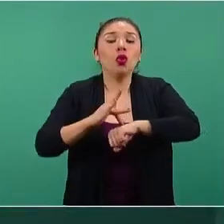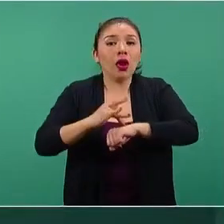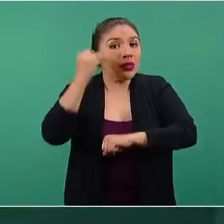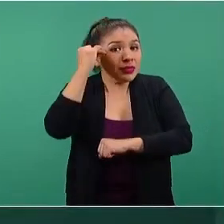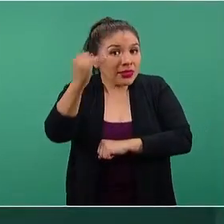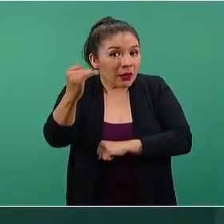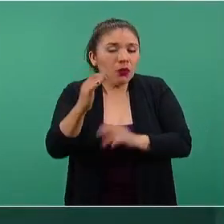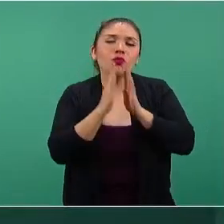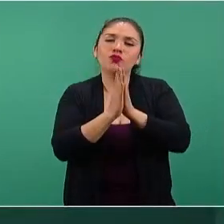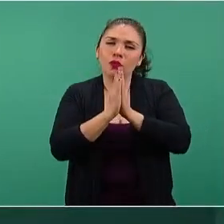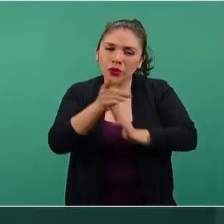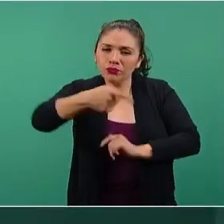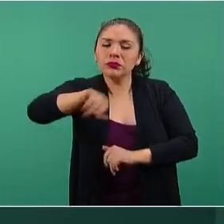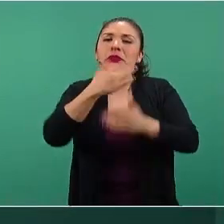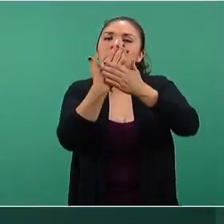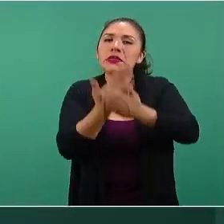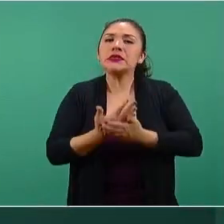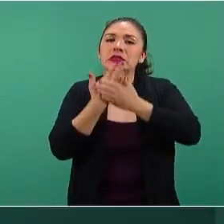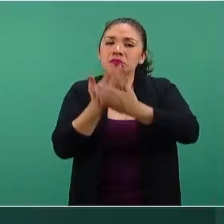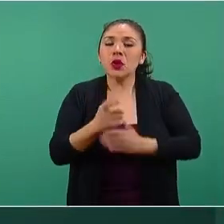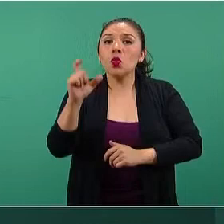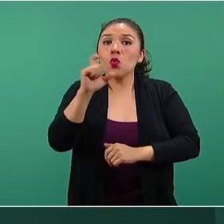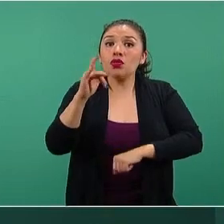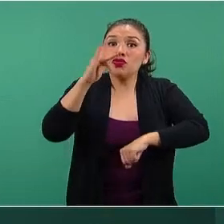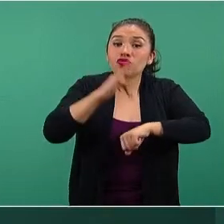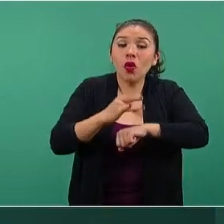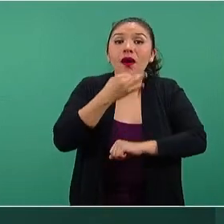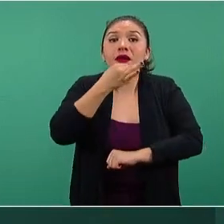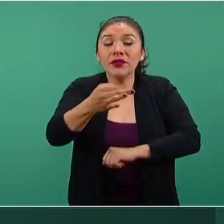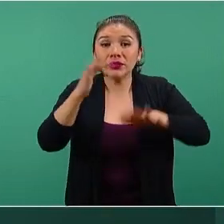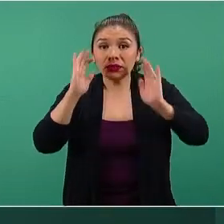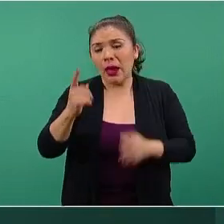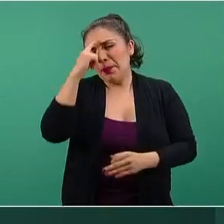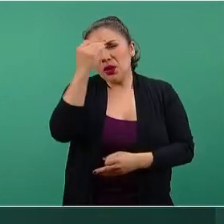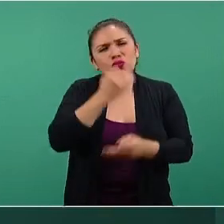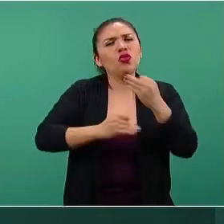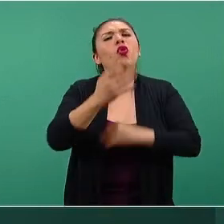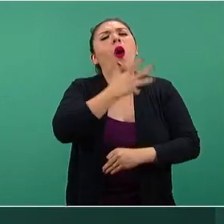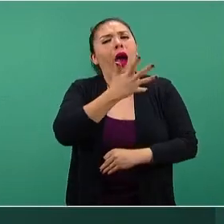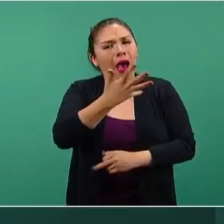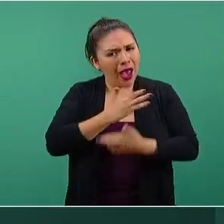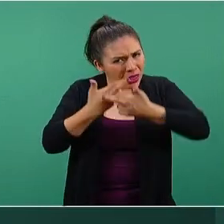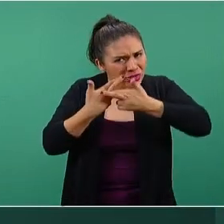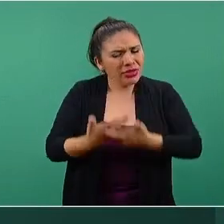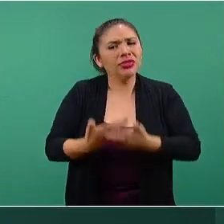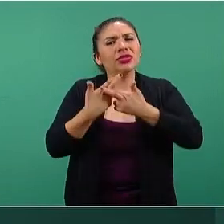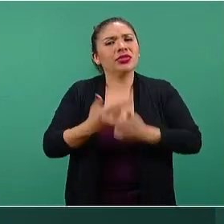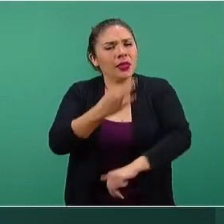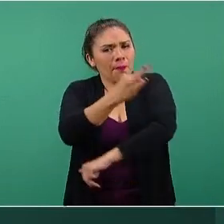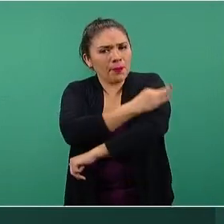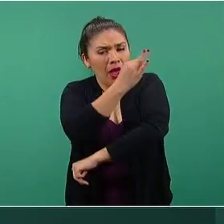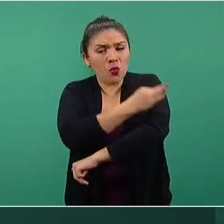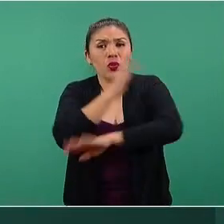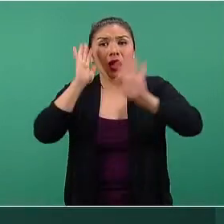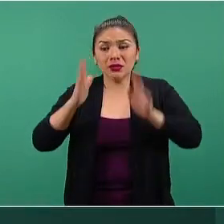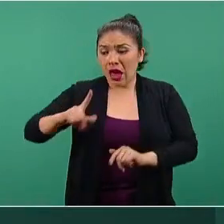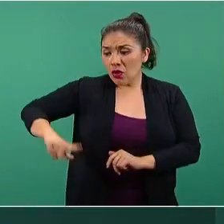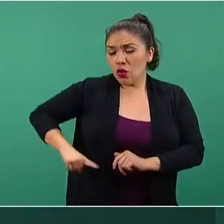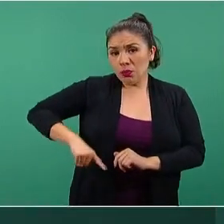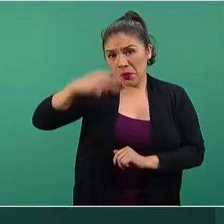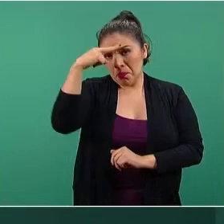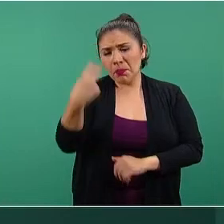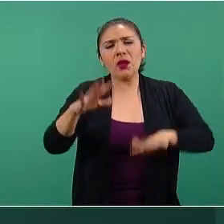por favor, espere usted su turno, espera tú tu turno. A todas y todos les va a llegar la vacuna. El gobierno de